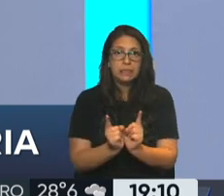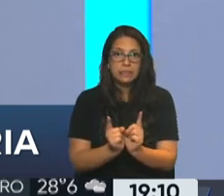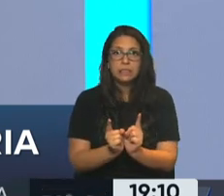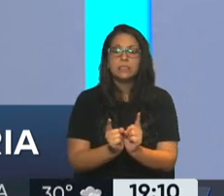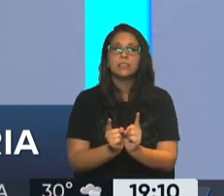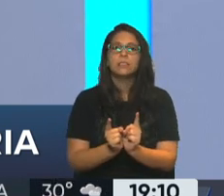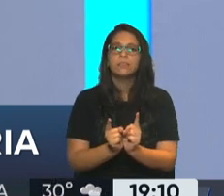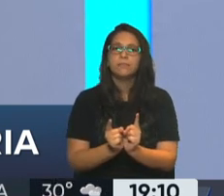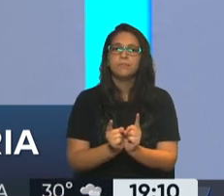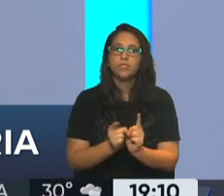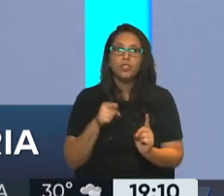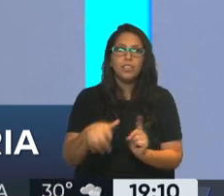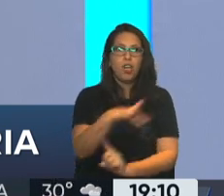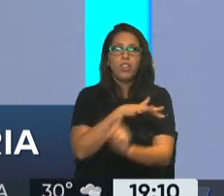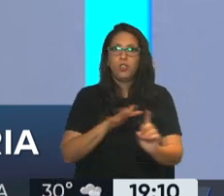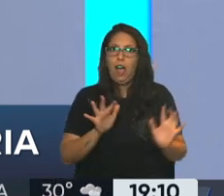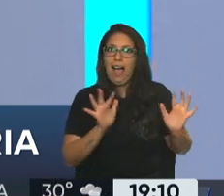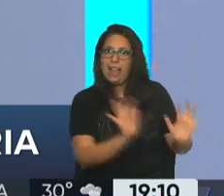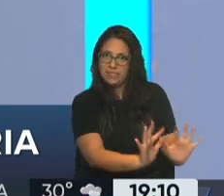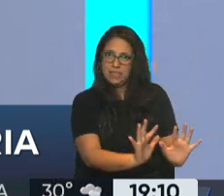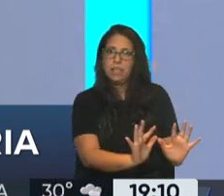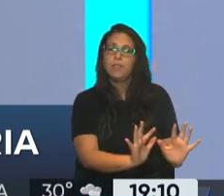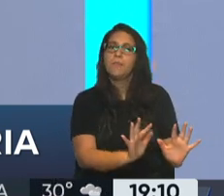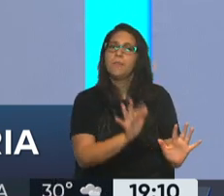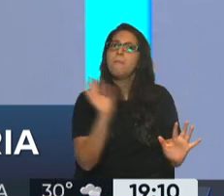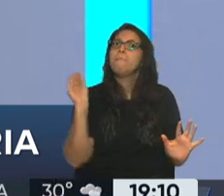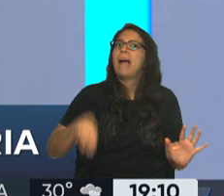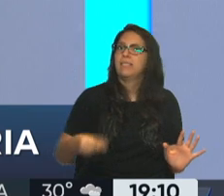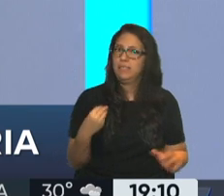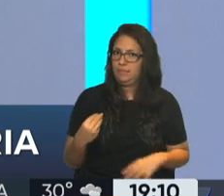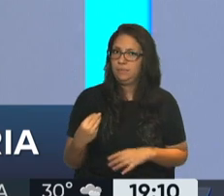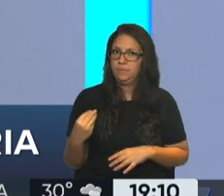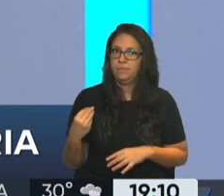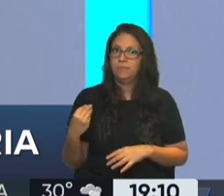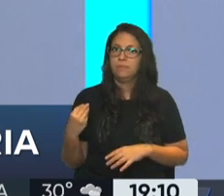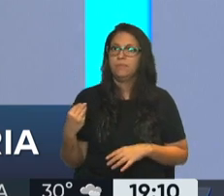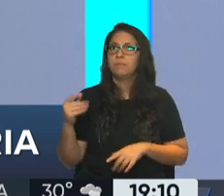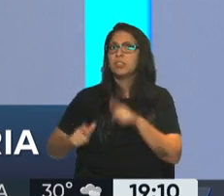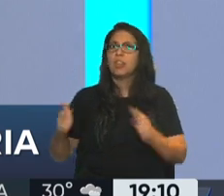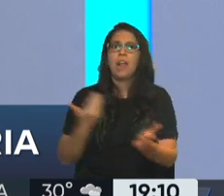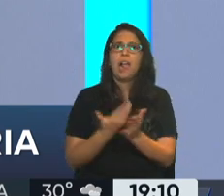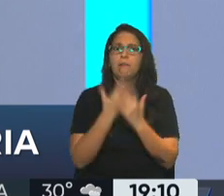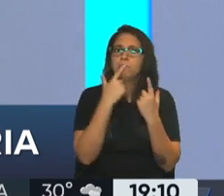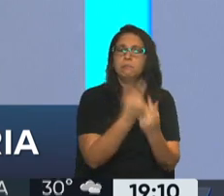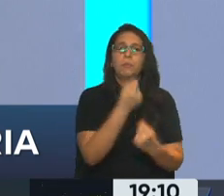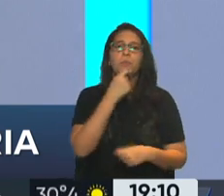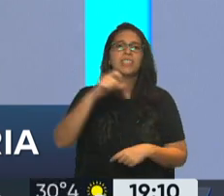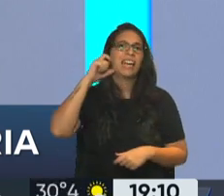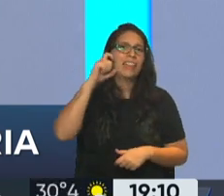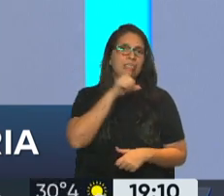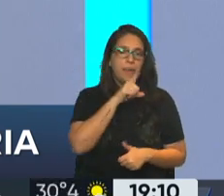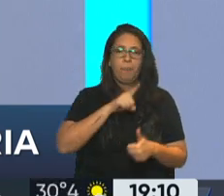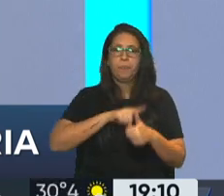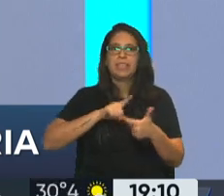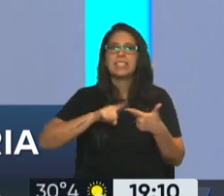Entonces ese ese es el contexto general en dentro de ese contexto los amparos van y vienen tenemos el de la cgt tenemos el de